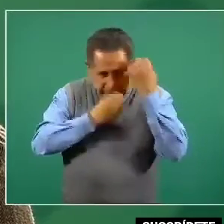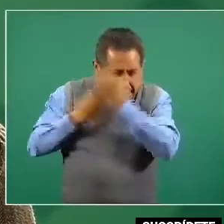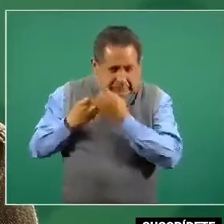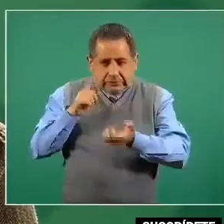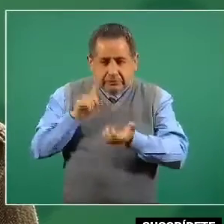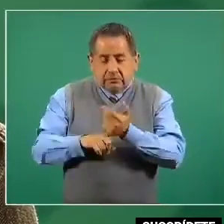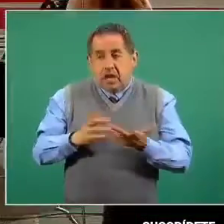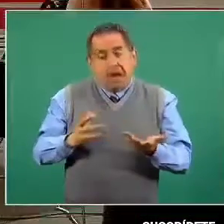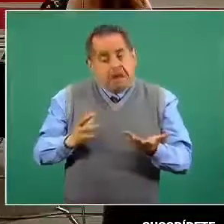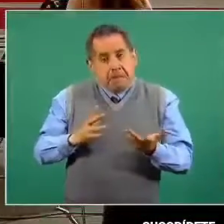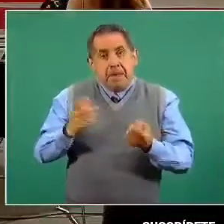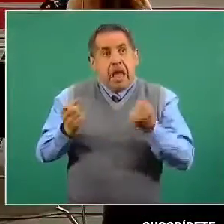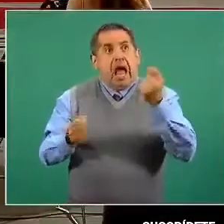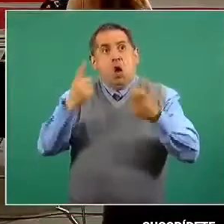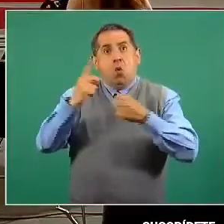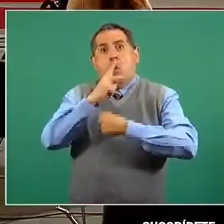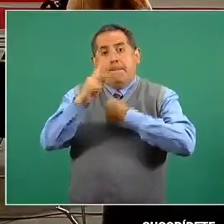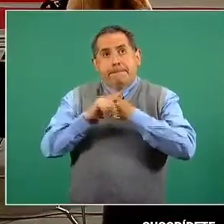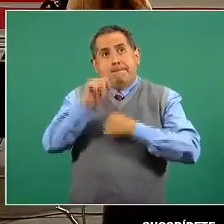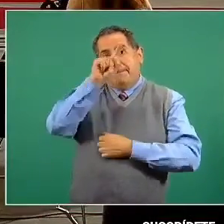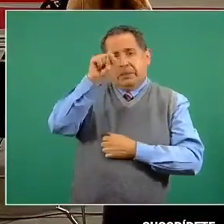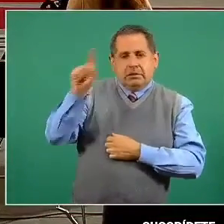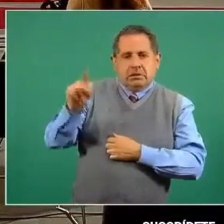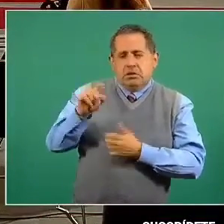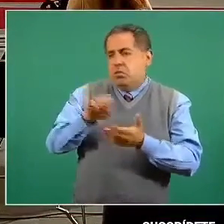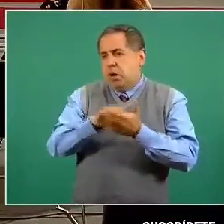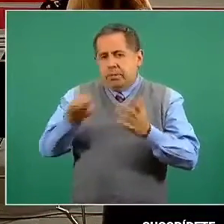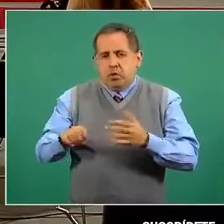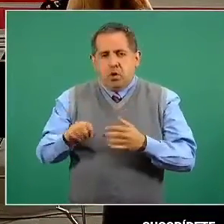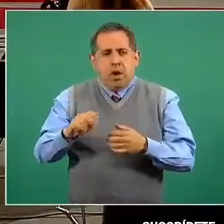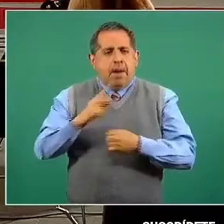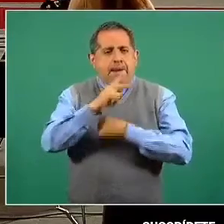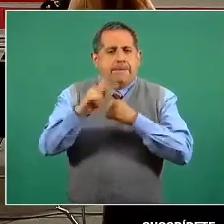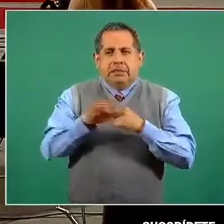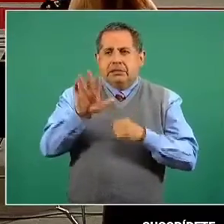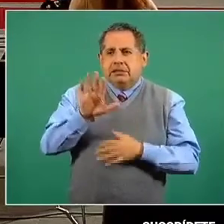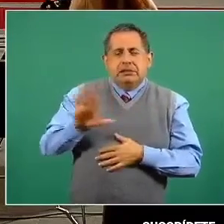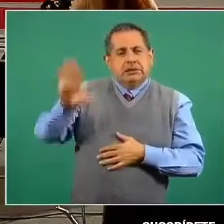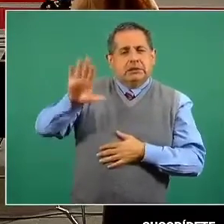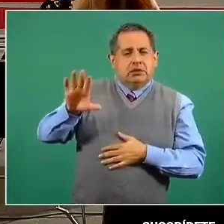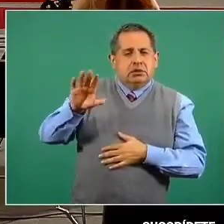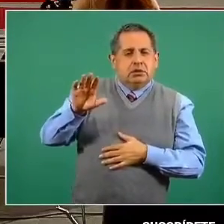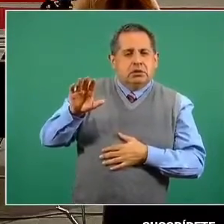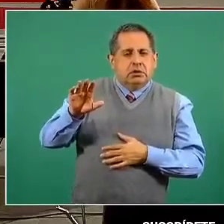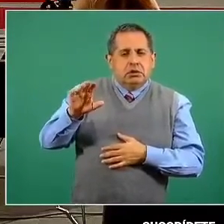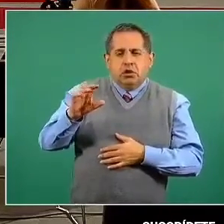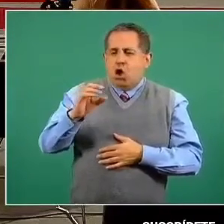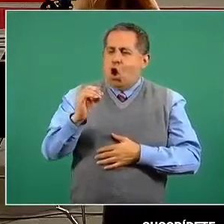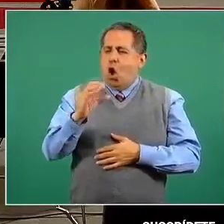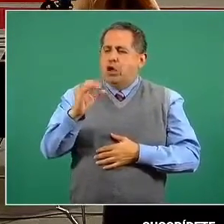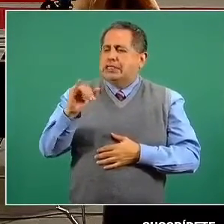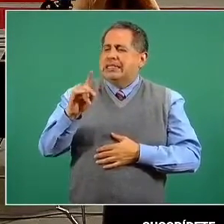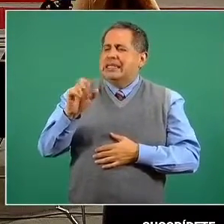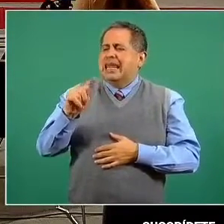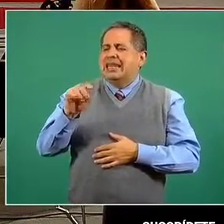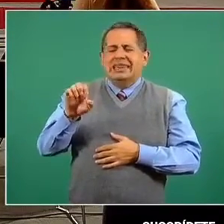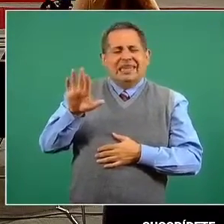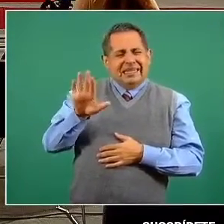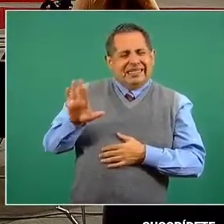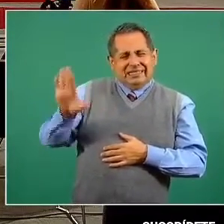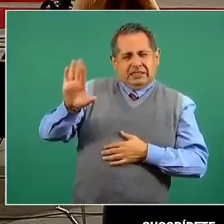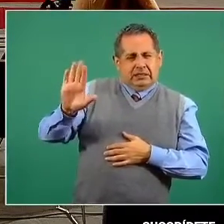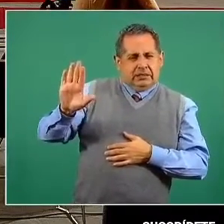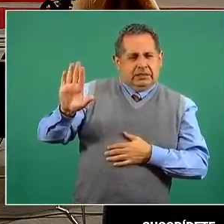en algunos países, vamos a llamarle de Occidente, o los que no están necesariamente en la esfera